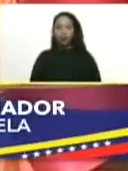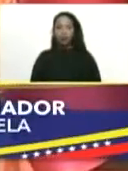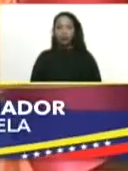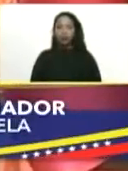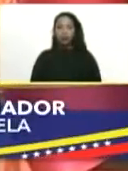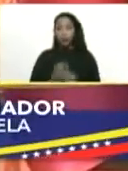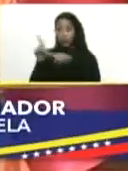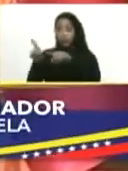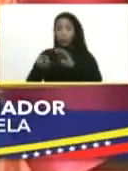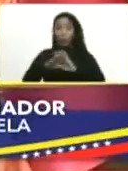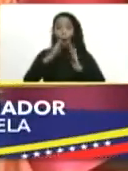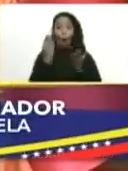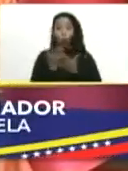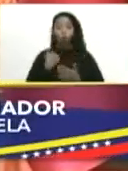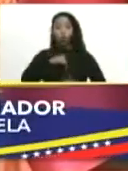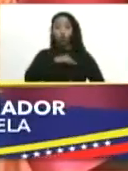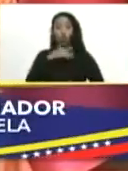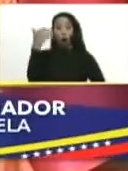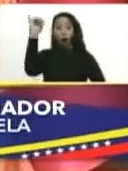Y en ese mundo vamos nosotros,